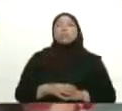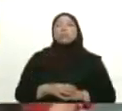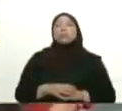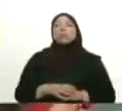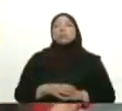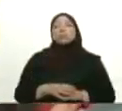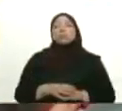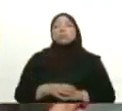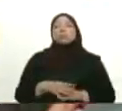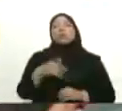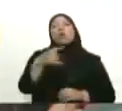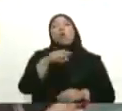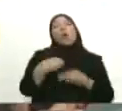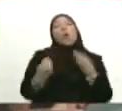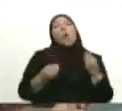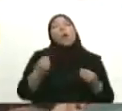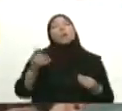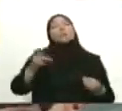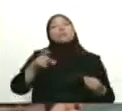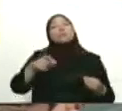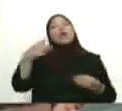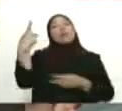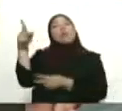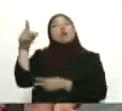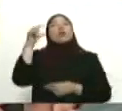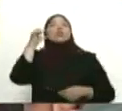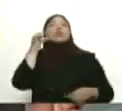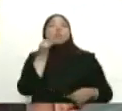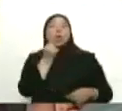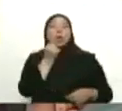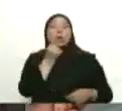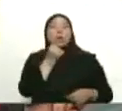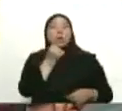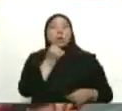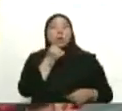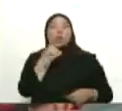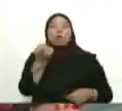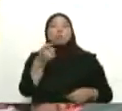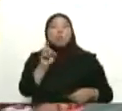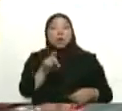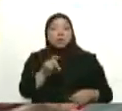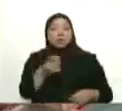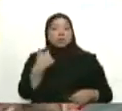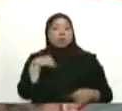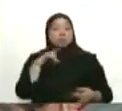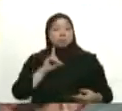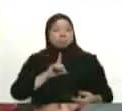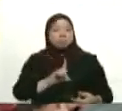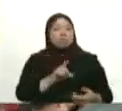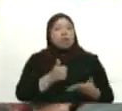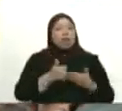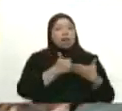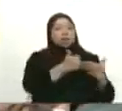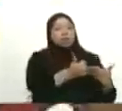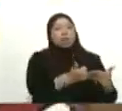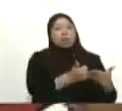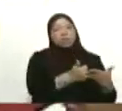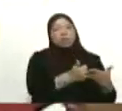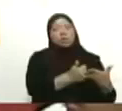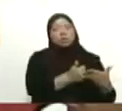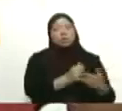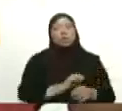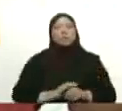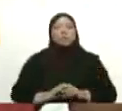van a llegar aquí a decirle a la gente de la parroquia sucre Yo estoy aquí porque tú me necesitas He venido a ayudarte